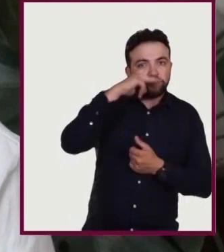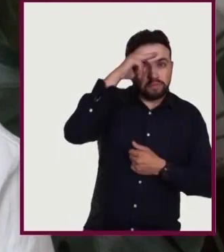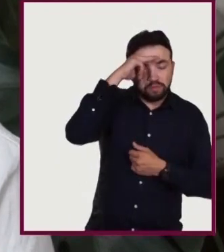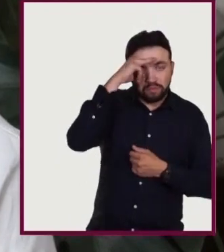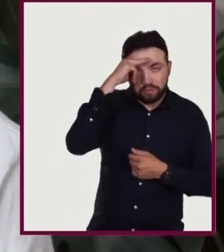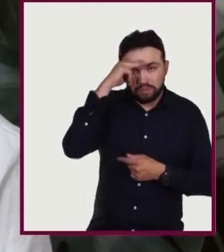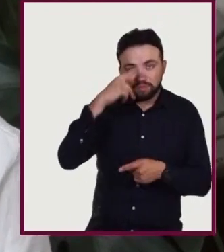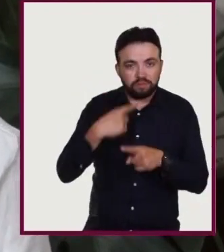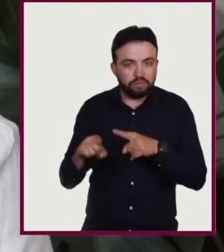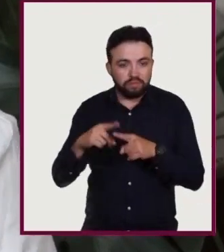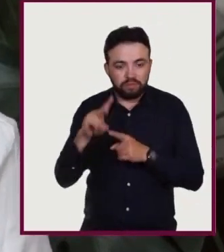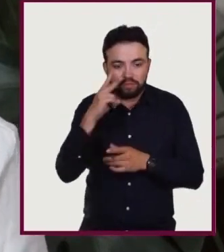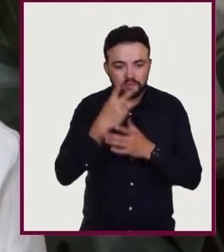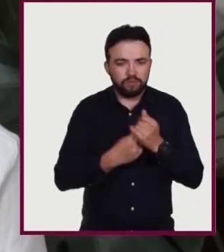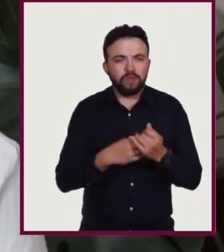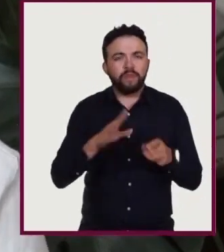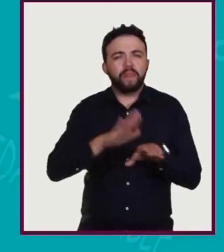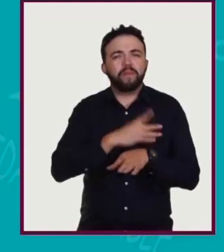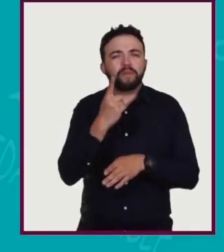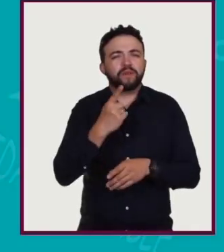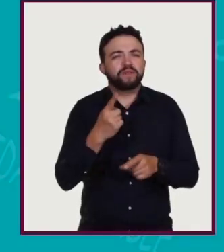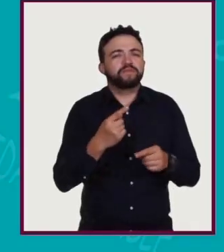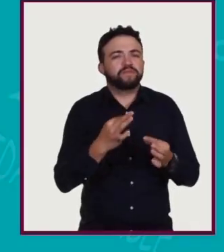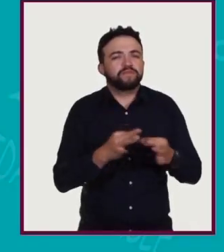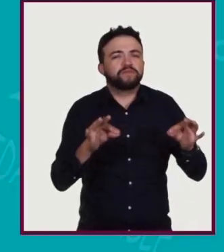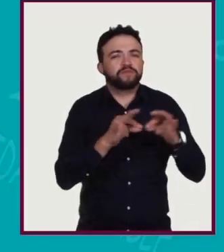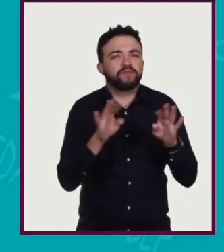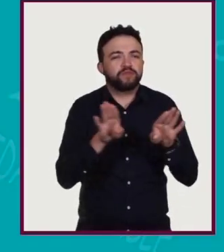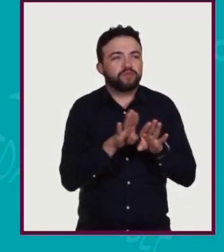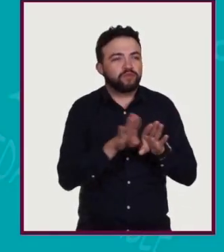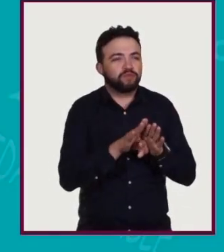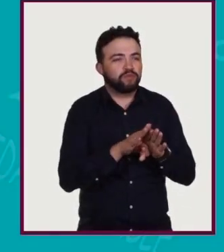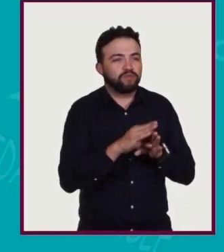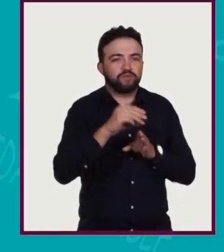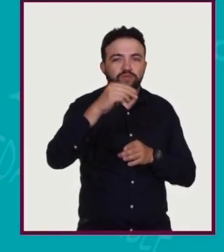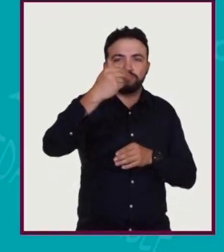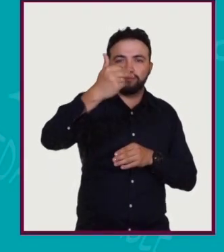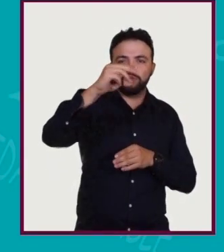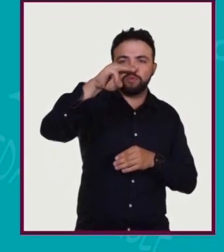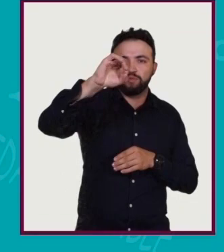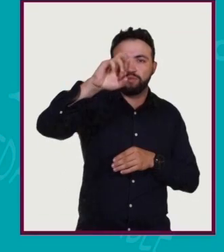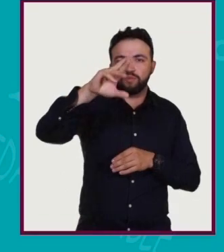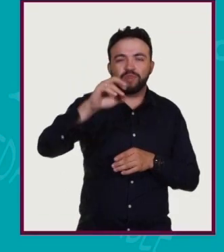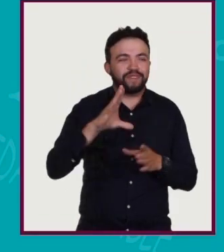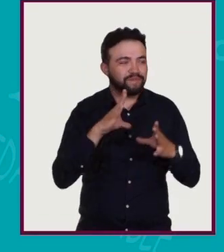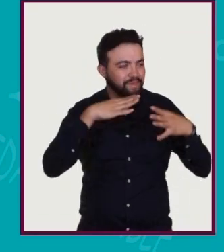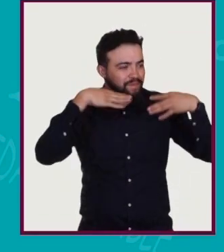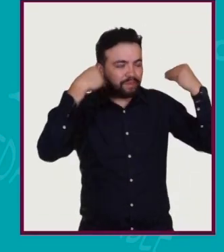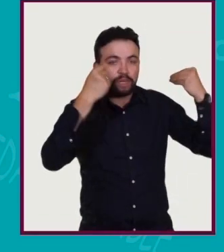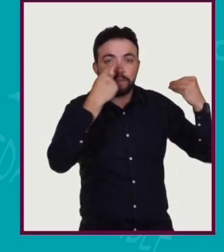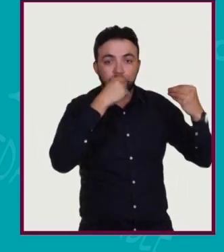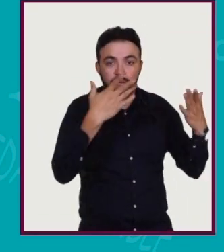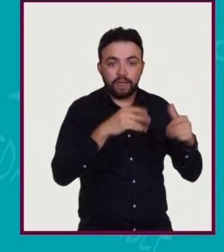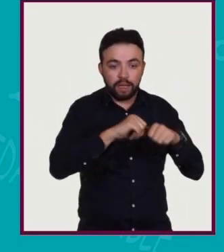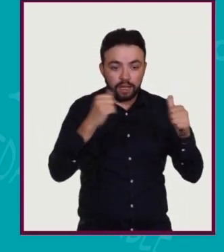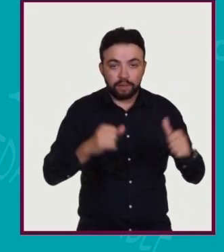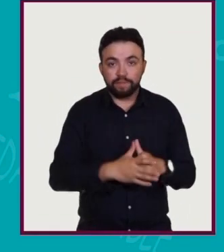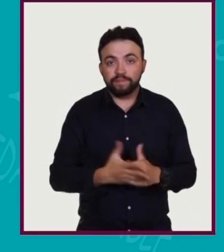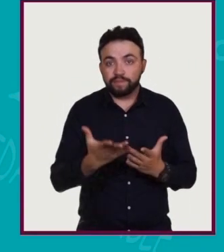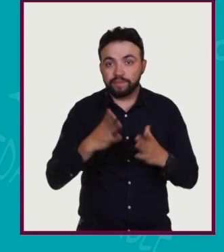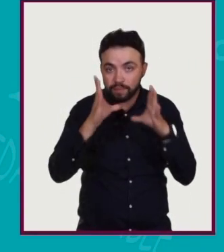qué es importante el humor para aprender arte? El humor es un vehículo que activa muchas zonas de nuestro